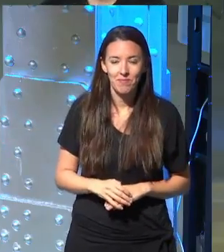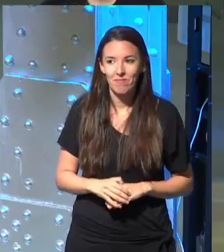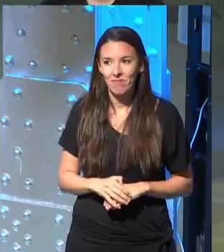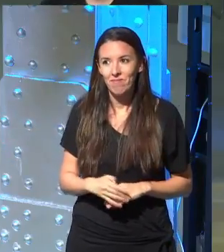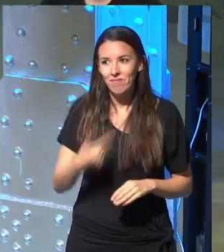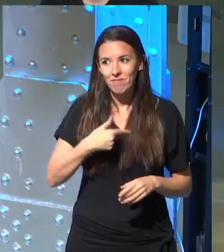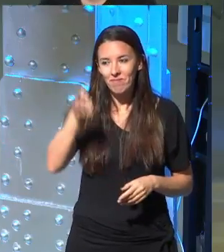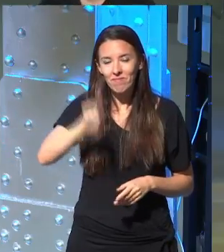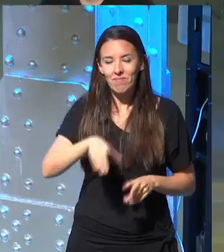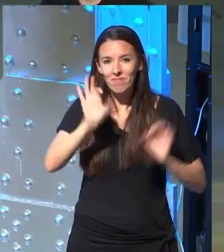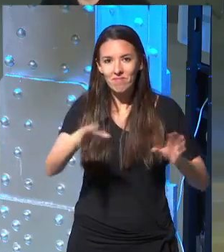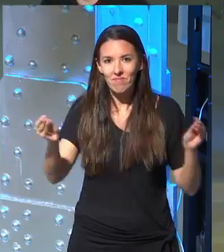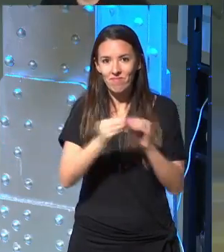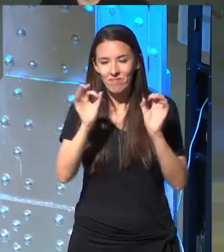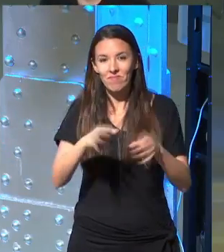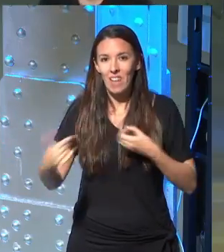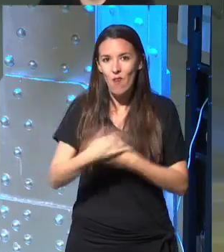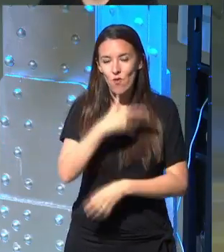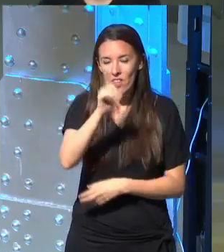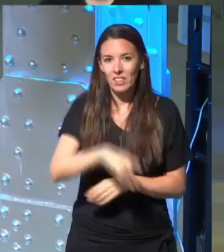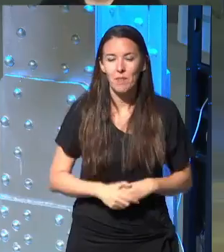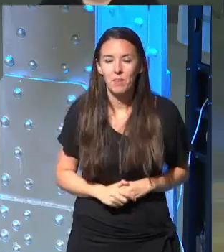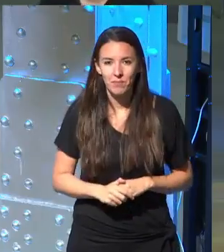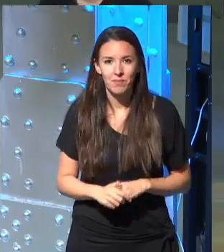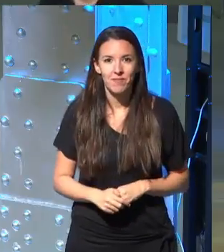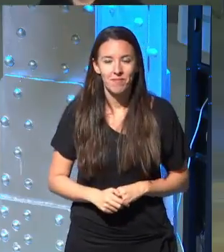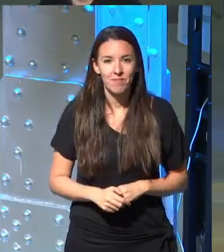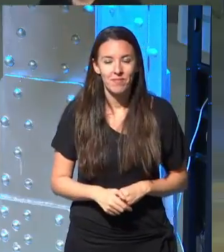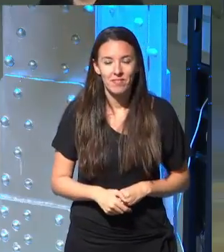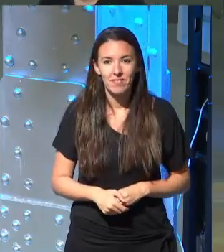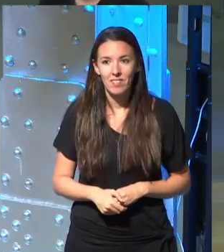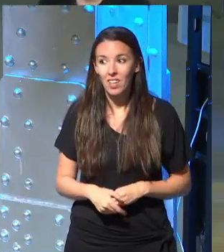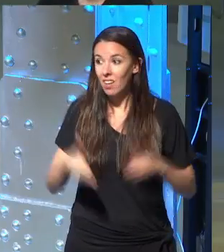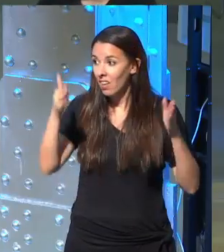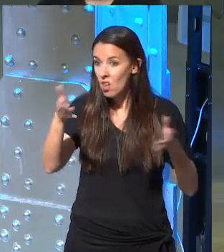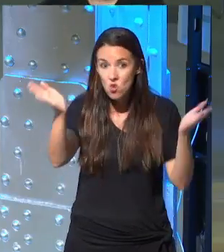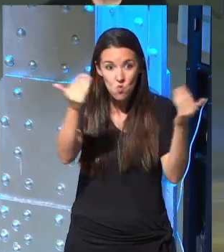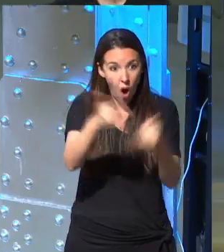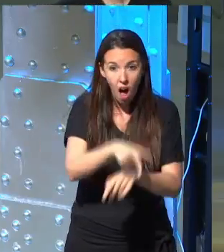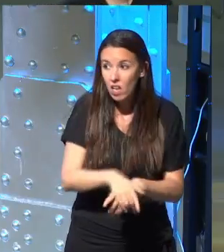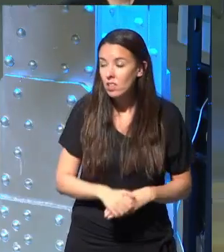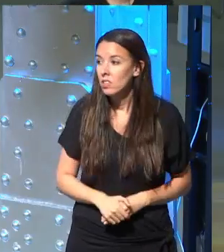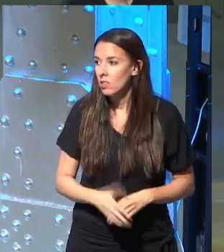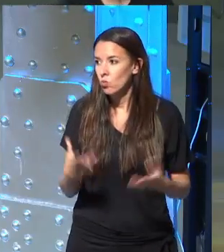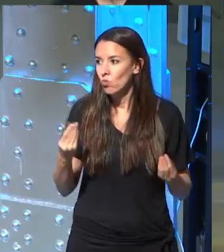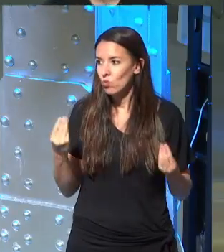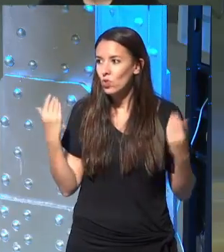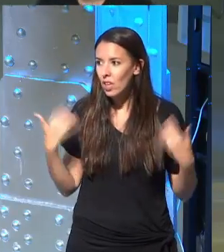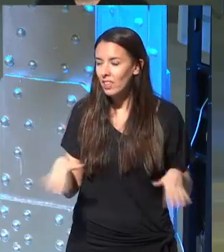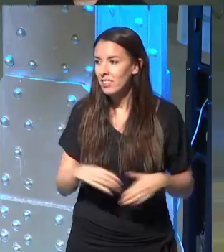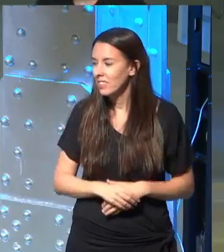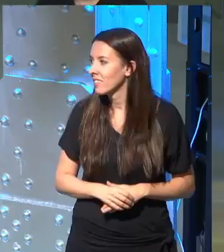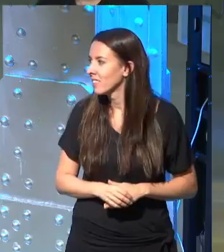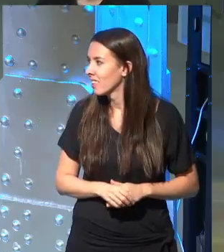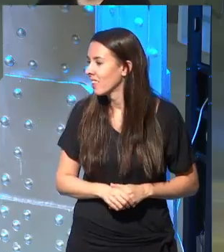Es una influencia también. De... Es una familia, sí. Este bloque de aquí no tiene preguntas, muchas, muchas